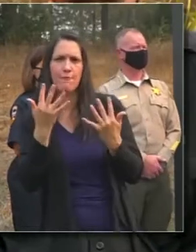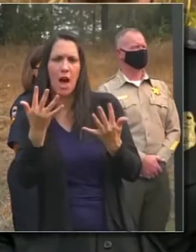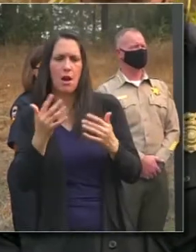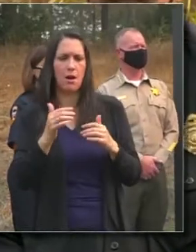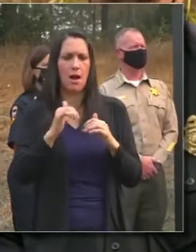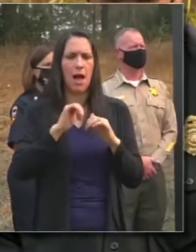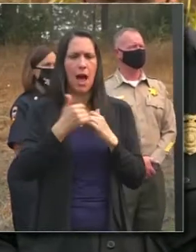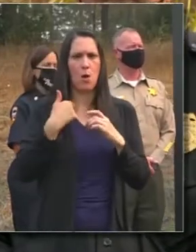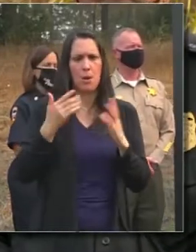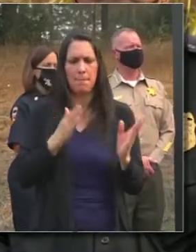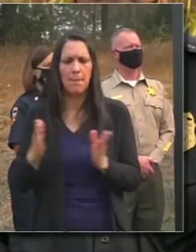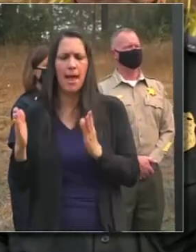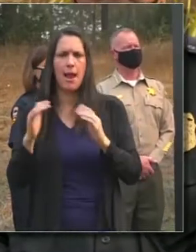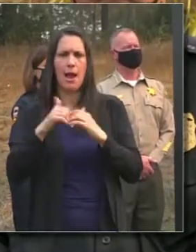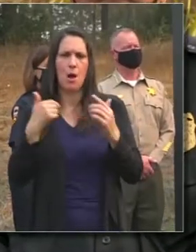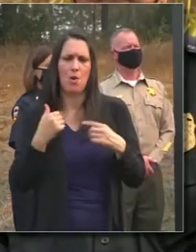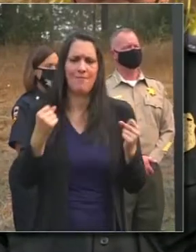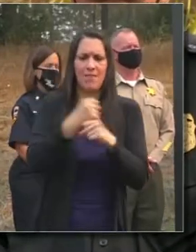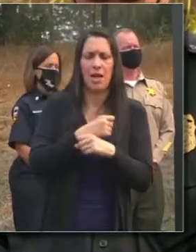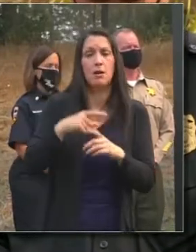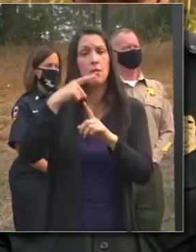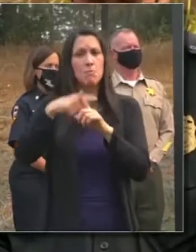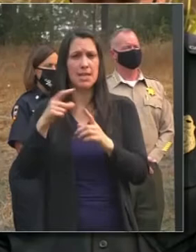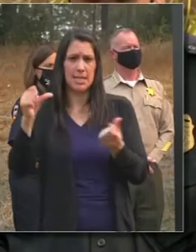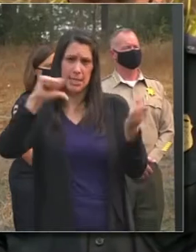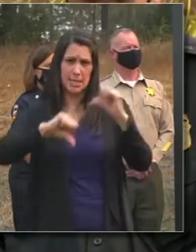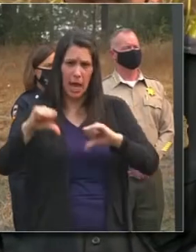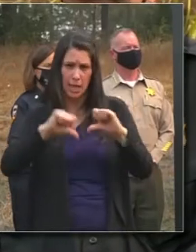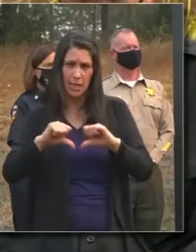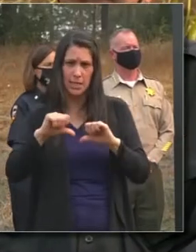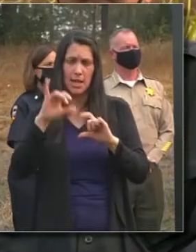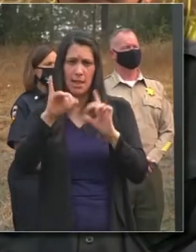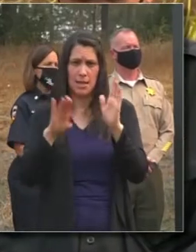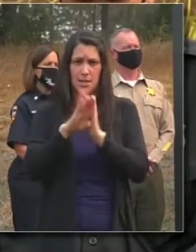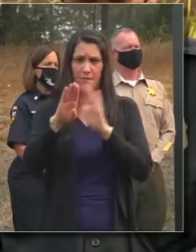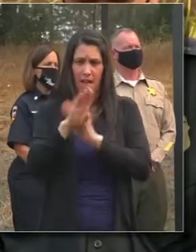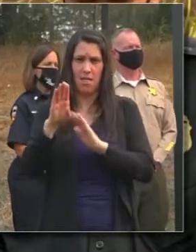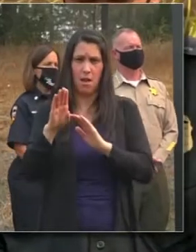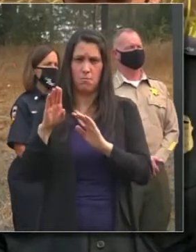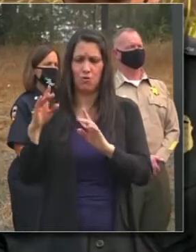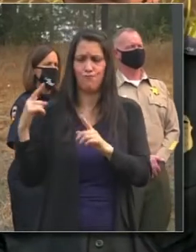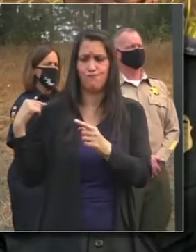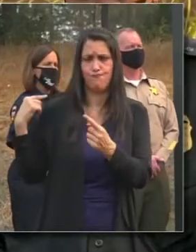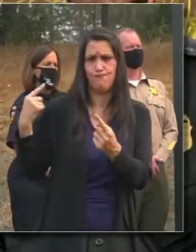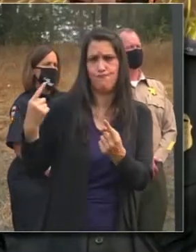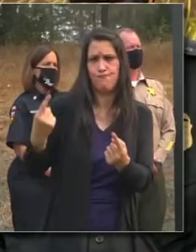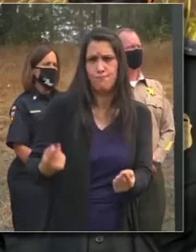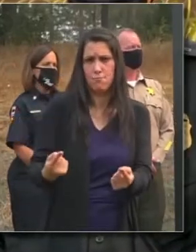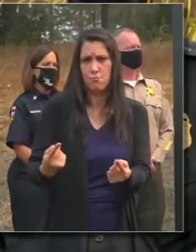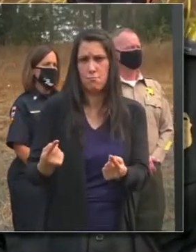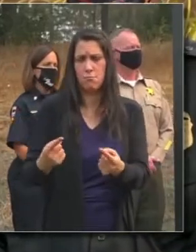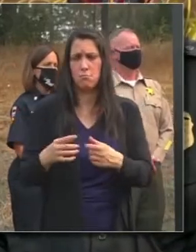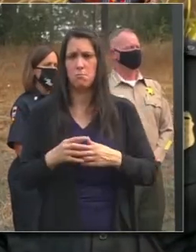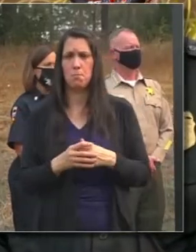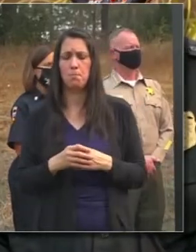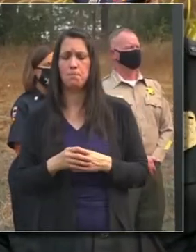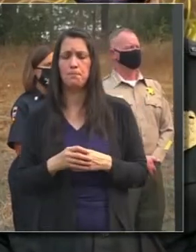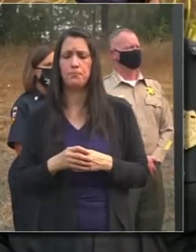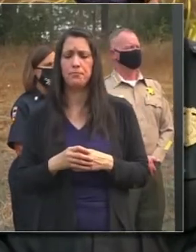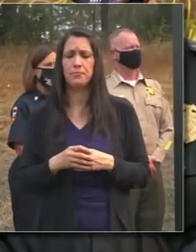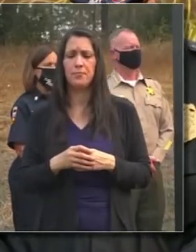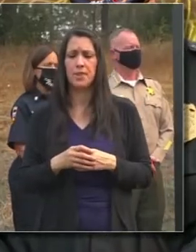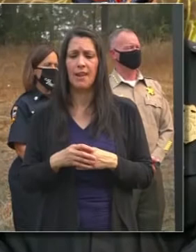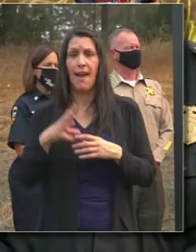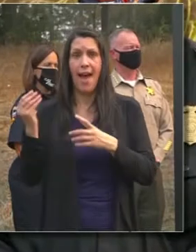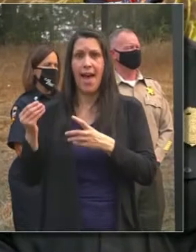y habían sido atacados y la ciencia que fue desarrollada para hacer esas cosas en aquel momento